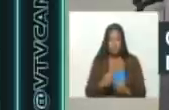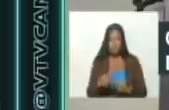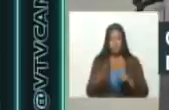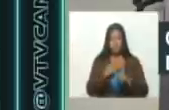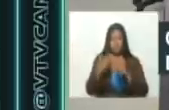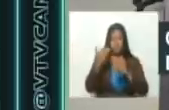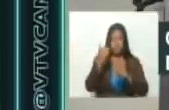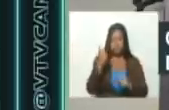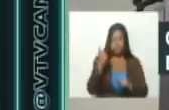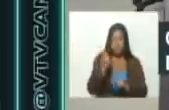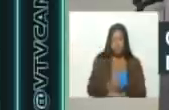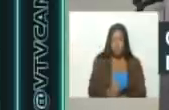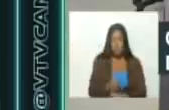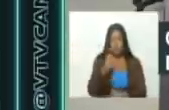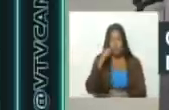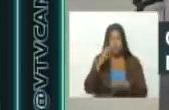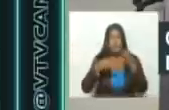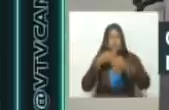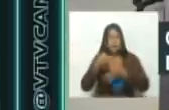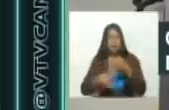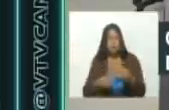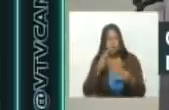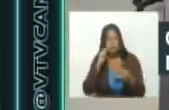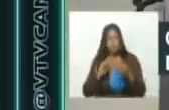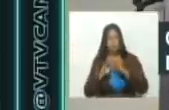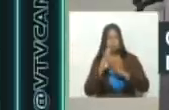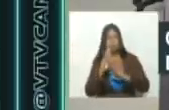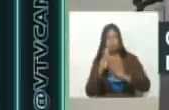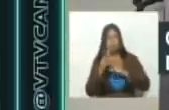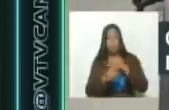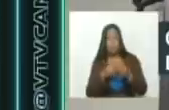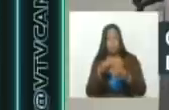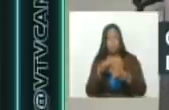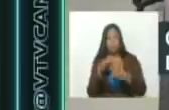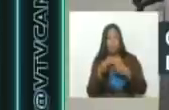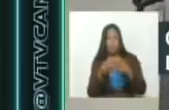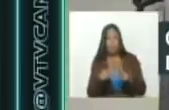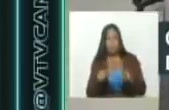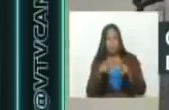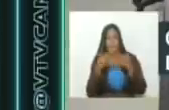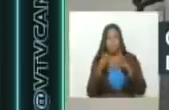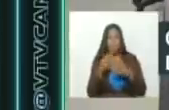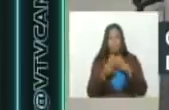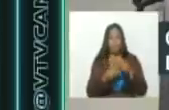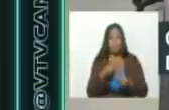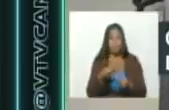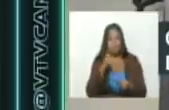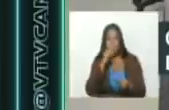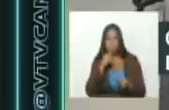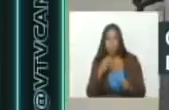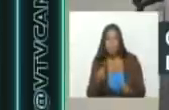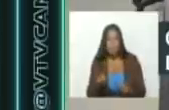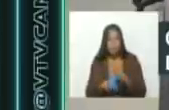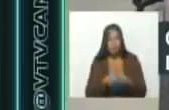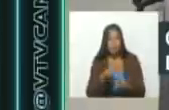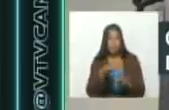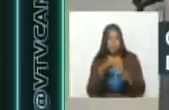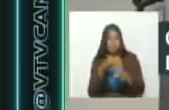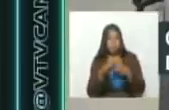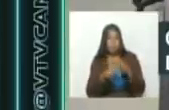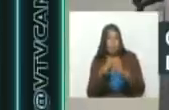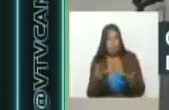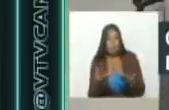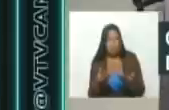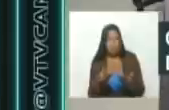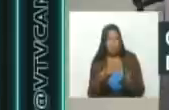golpeado. Una de las explicaciones por las cuales no se podían aumentar los salarios en el sector público, sencillamente porque no había el ingreso. Los